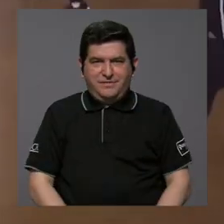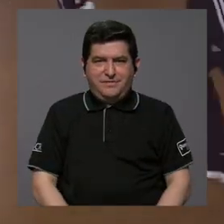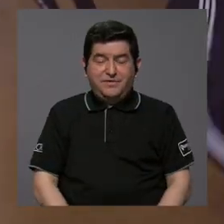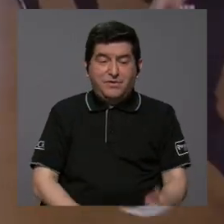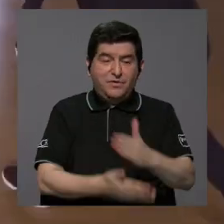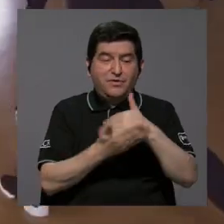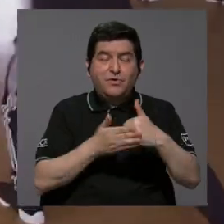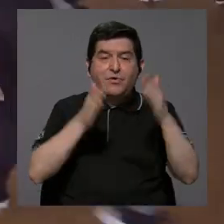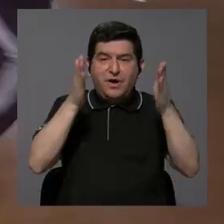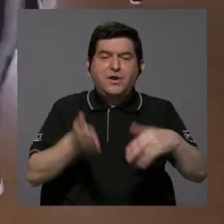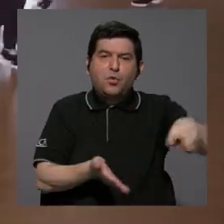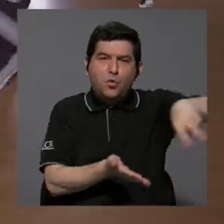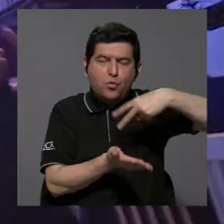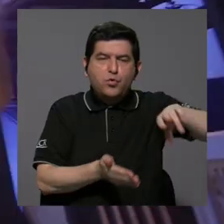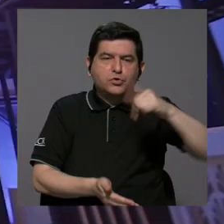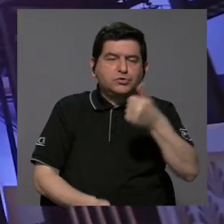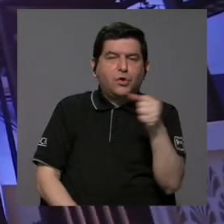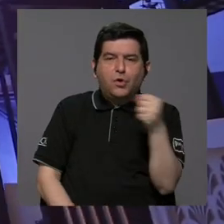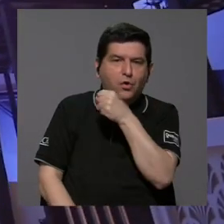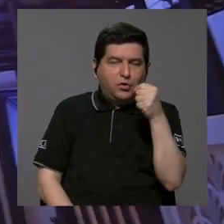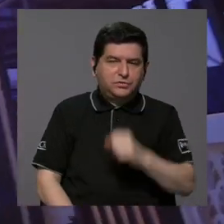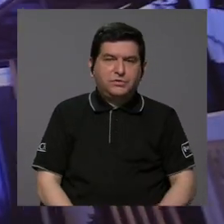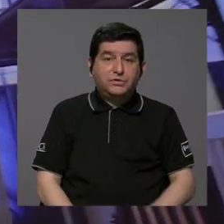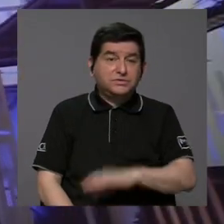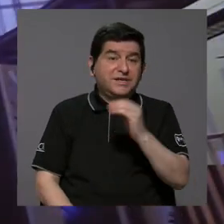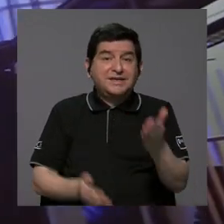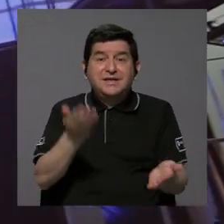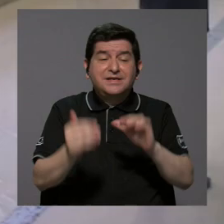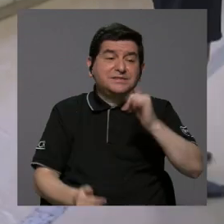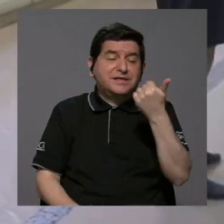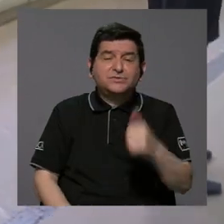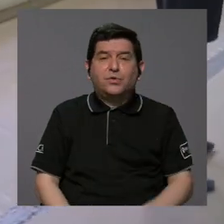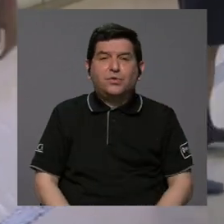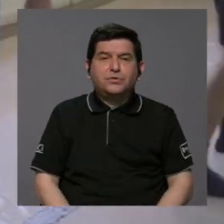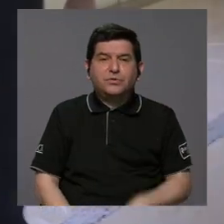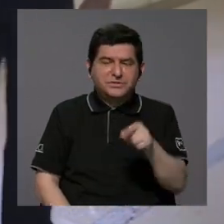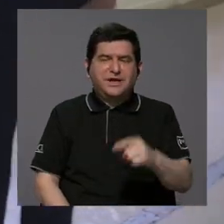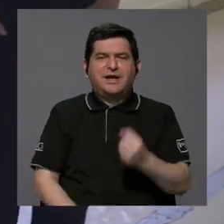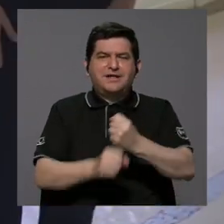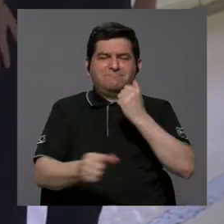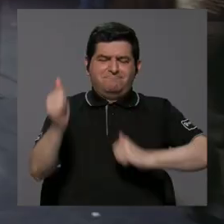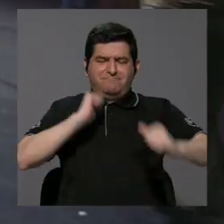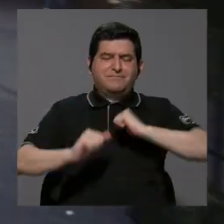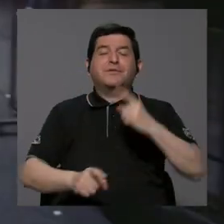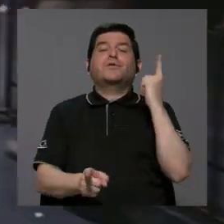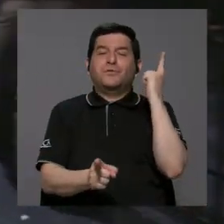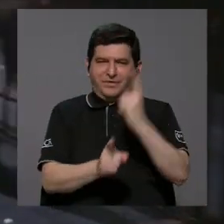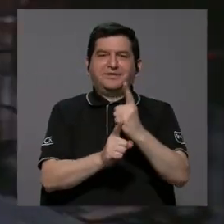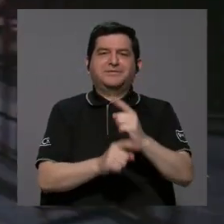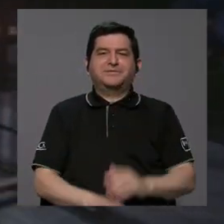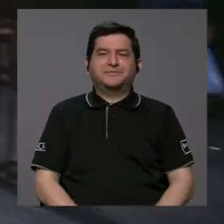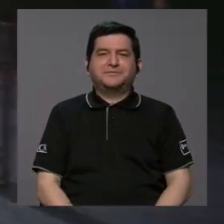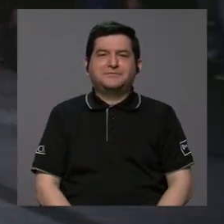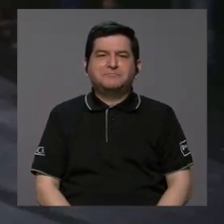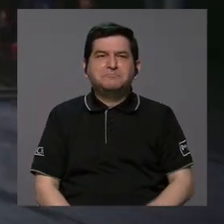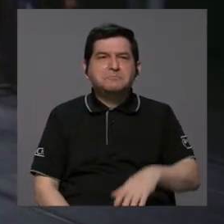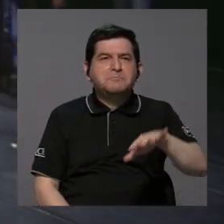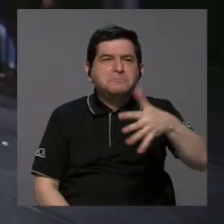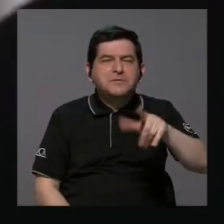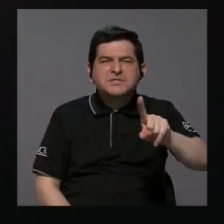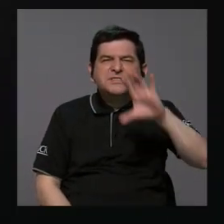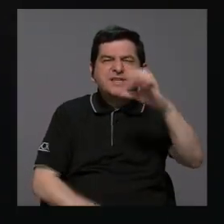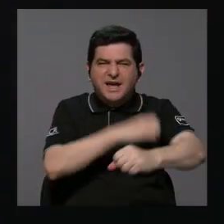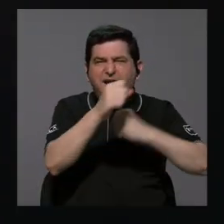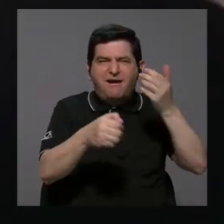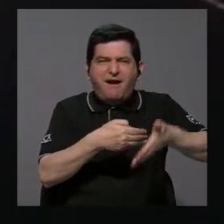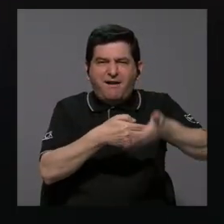algunos bailaban otros cantaban y tal vez otros hacían un montaje teatro exactamente alrededor de 100 años